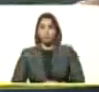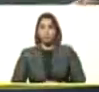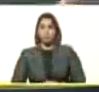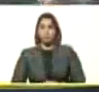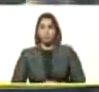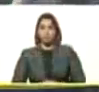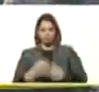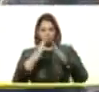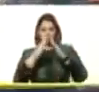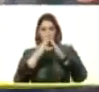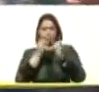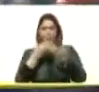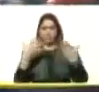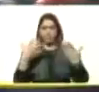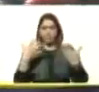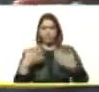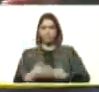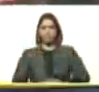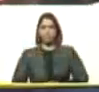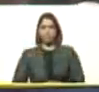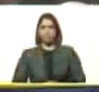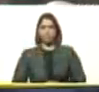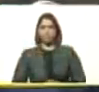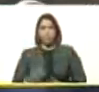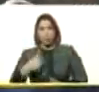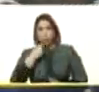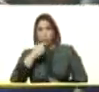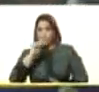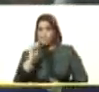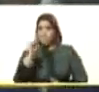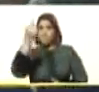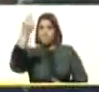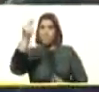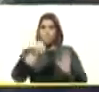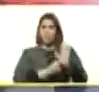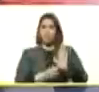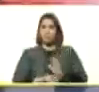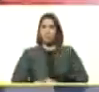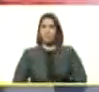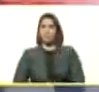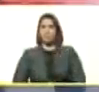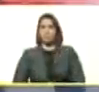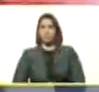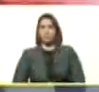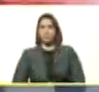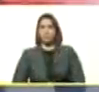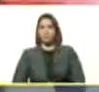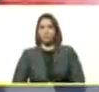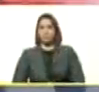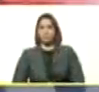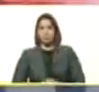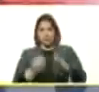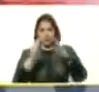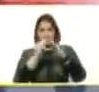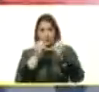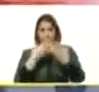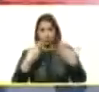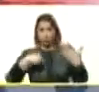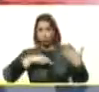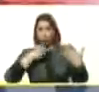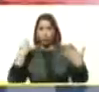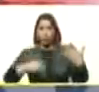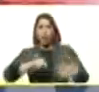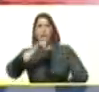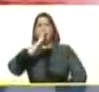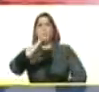desde la Casa Blanca, lo digo por primera vez, desde la Casa Blanca tuvimos la